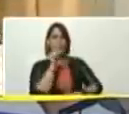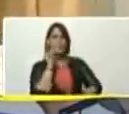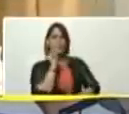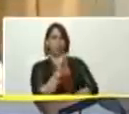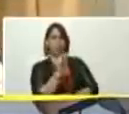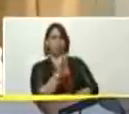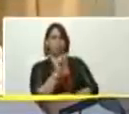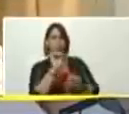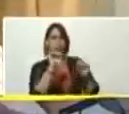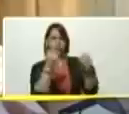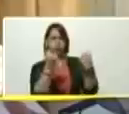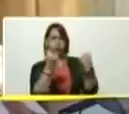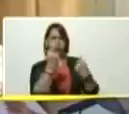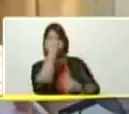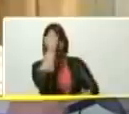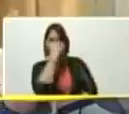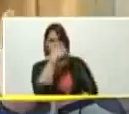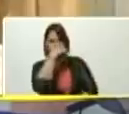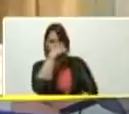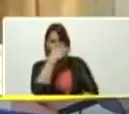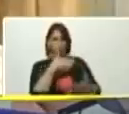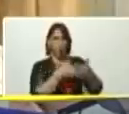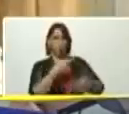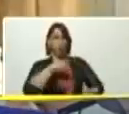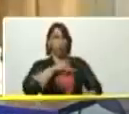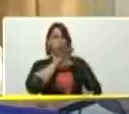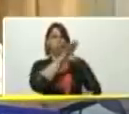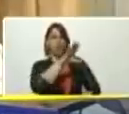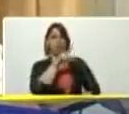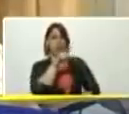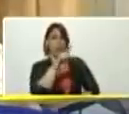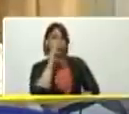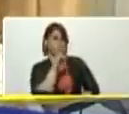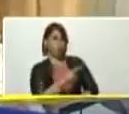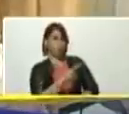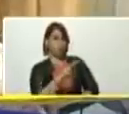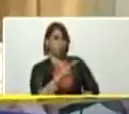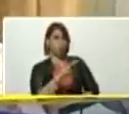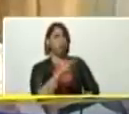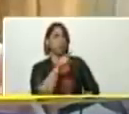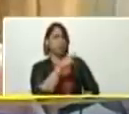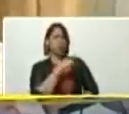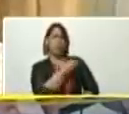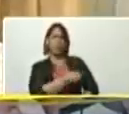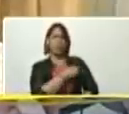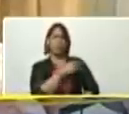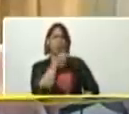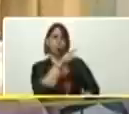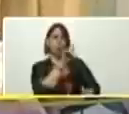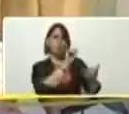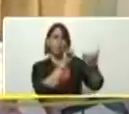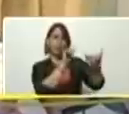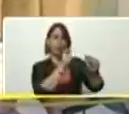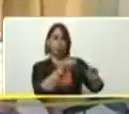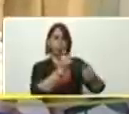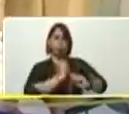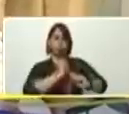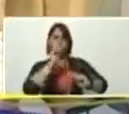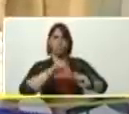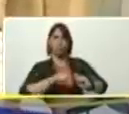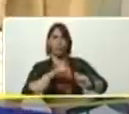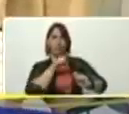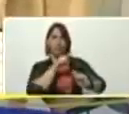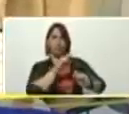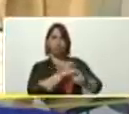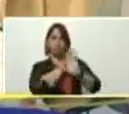criminal contra nuestra patria. Así que esta es una gestión, como usted nos lo ha pedido, con prioridades muy claras hacia dónde dirigir